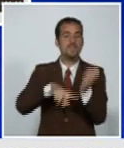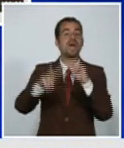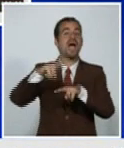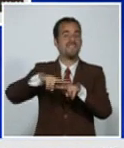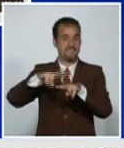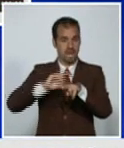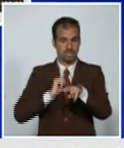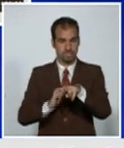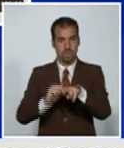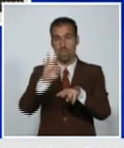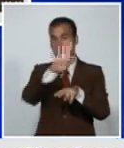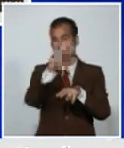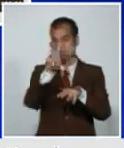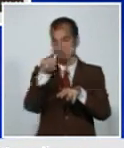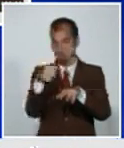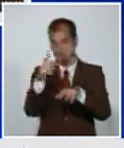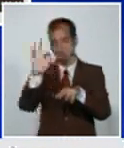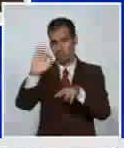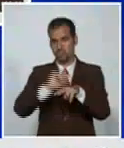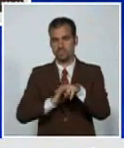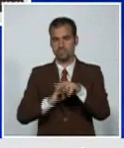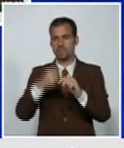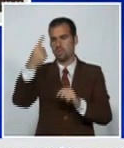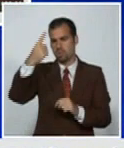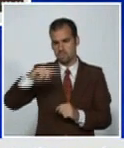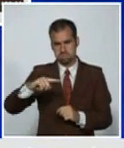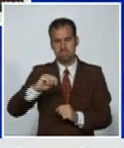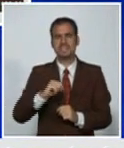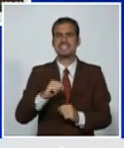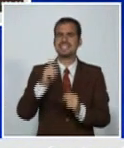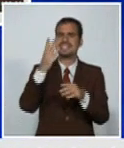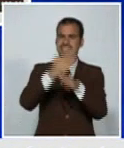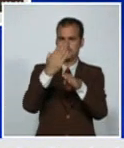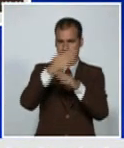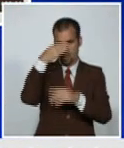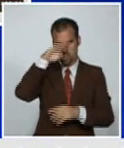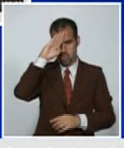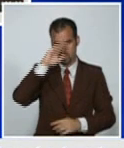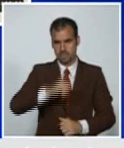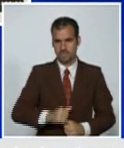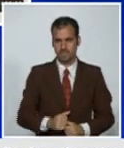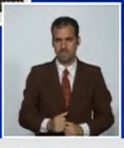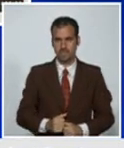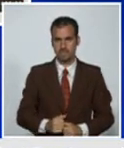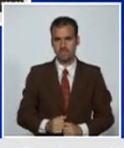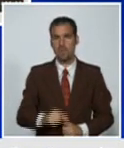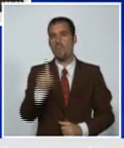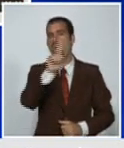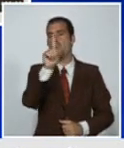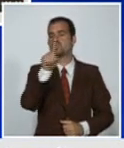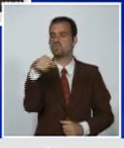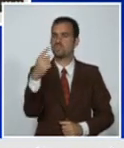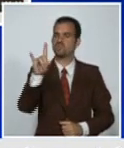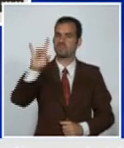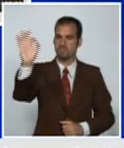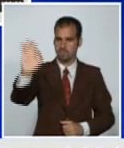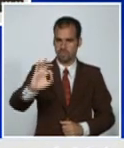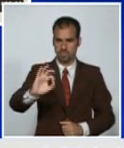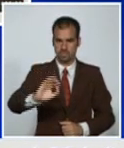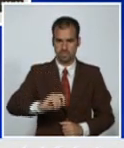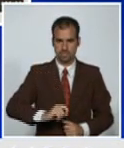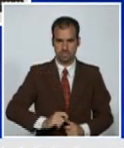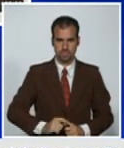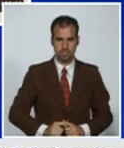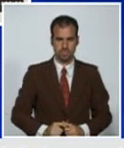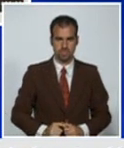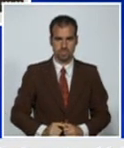42,8%, le sigue Santiago de Cuba, que procesa el 11,9%,